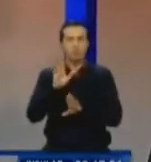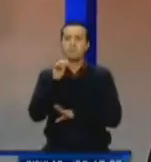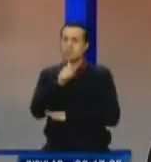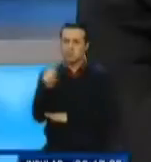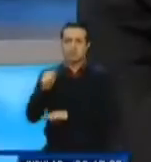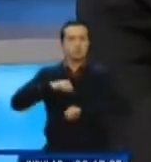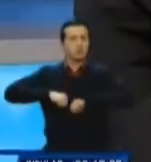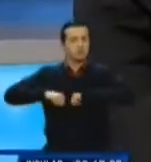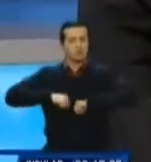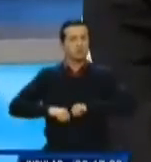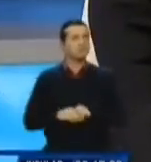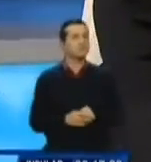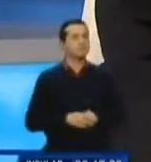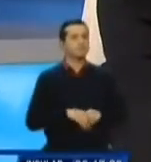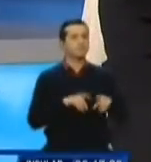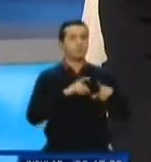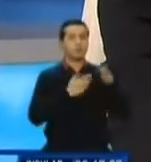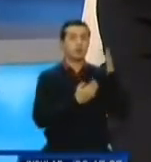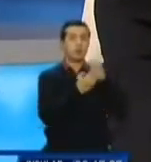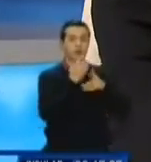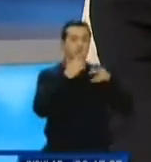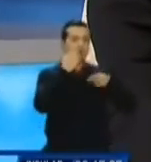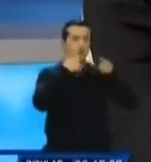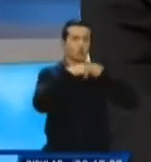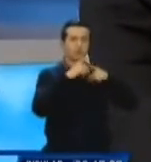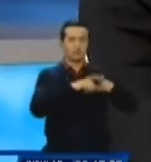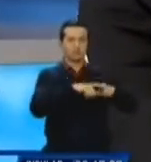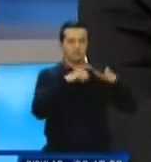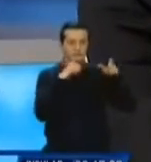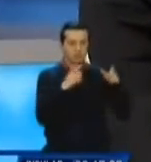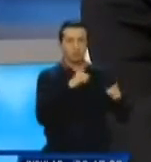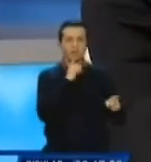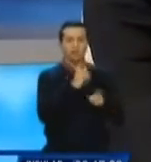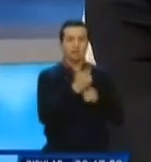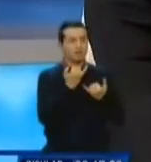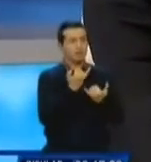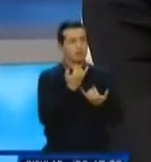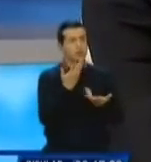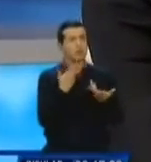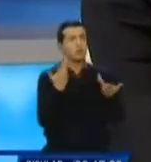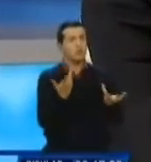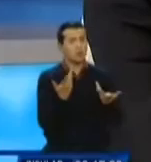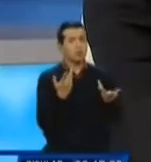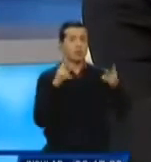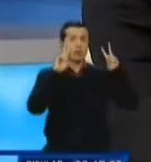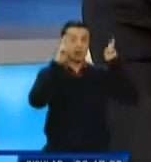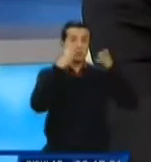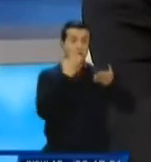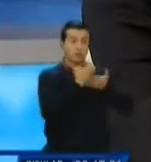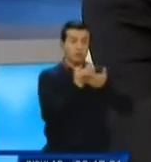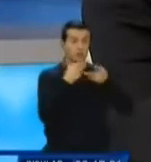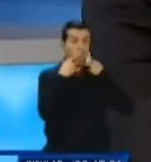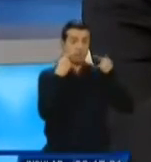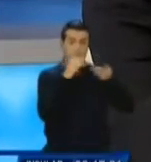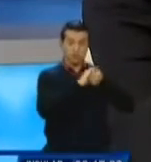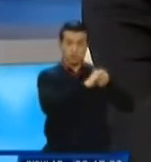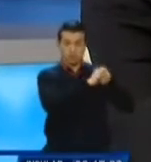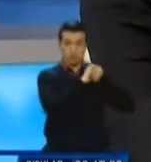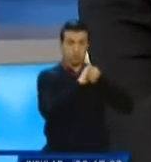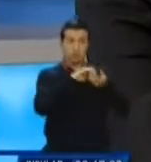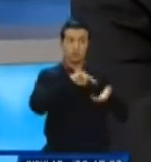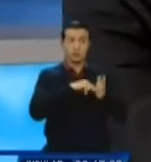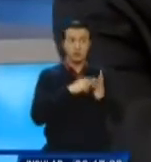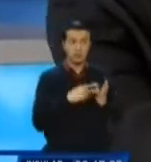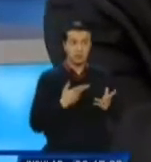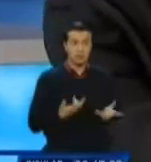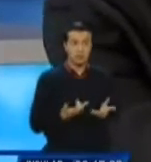estos pequeños que han tenido este incremento importante y que lo mencionan están dentro del tema de la economía popular y solidaria esto significaría